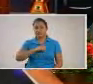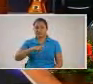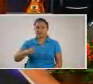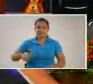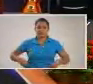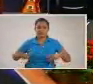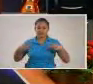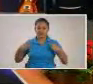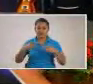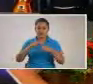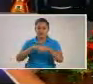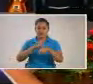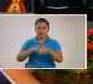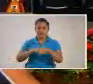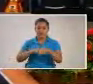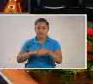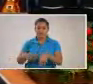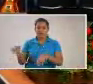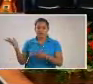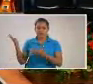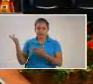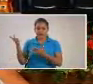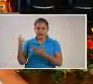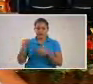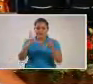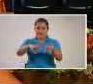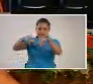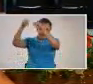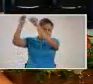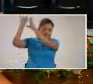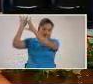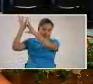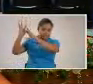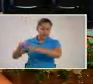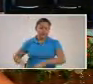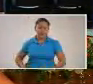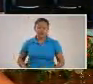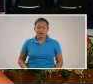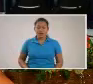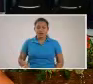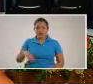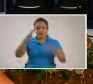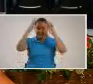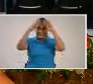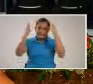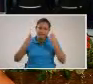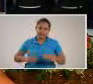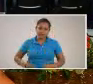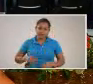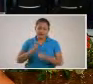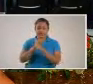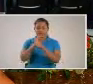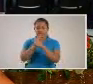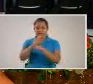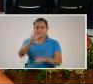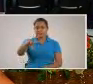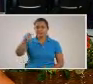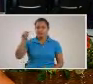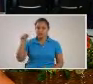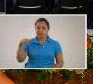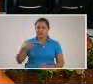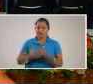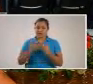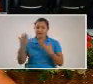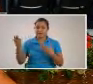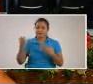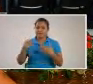el tiempo ahorita esperando el arrebatamiento de la novia, de la iglesia escogida que habrá de